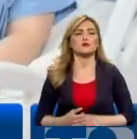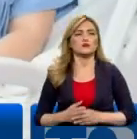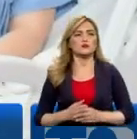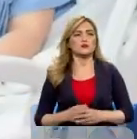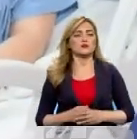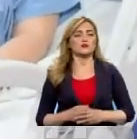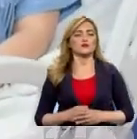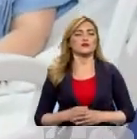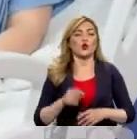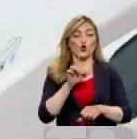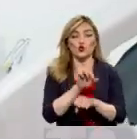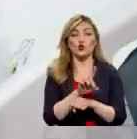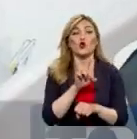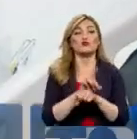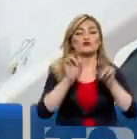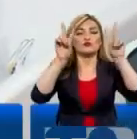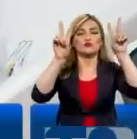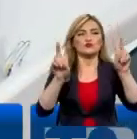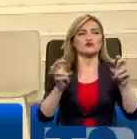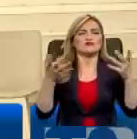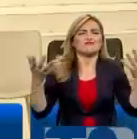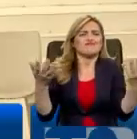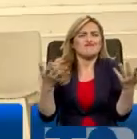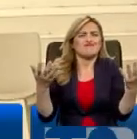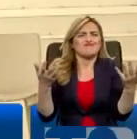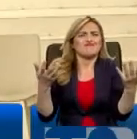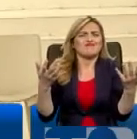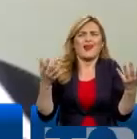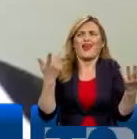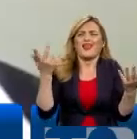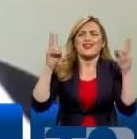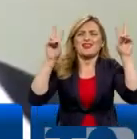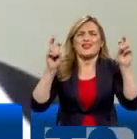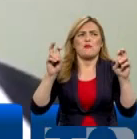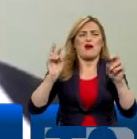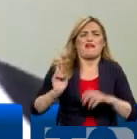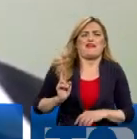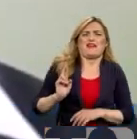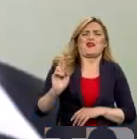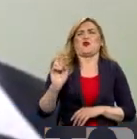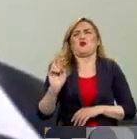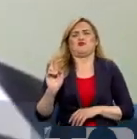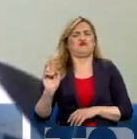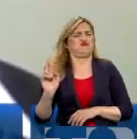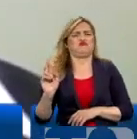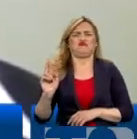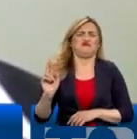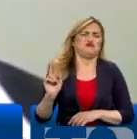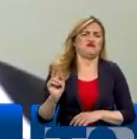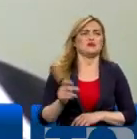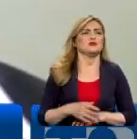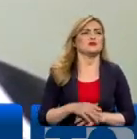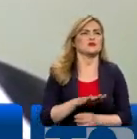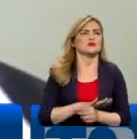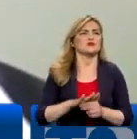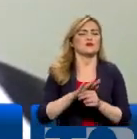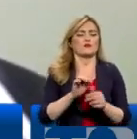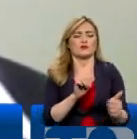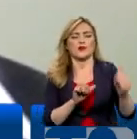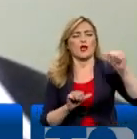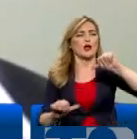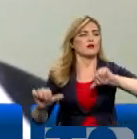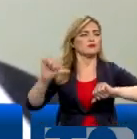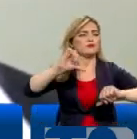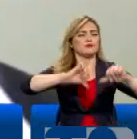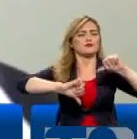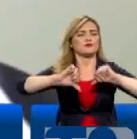Los médicos creen que en este tema no caben las posturas religiosas. Tiene que ponerse posturas desde el ámbito de la ciencia.